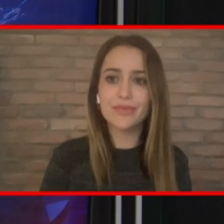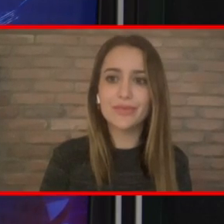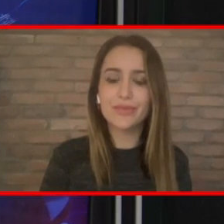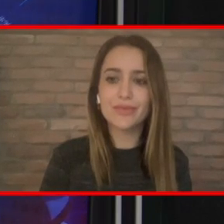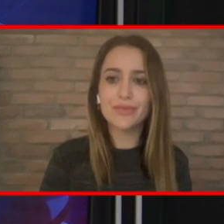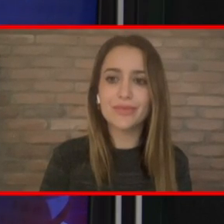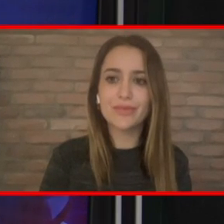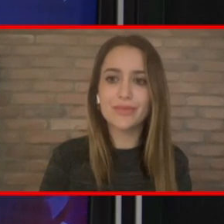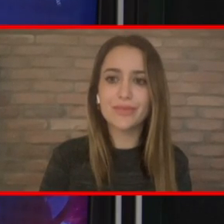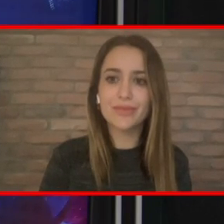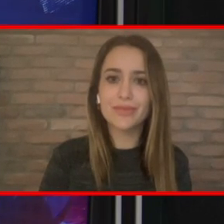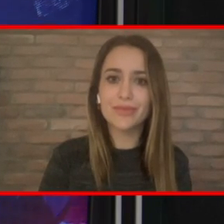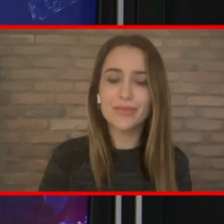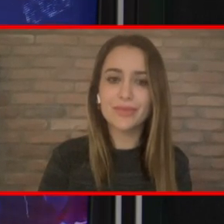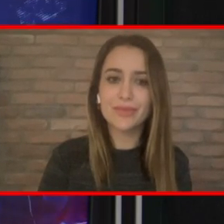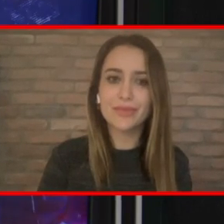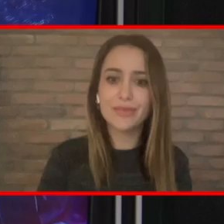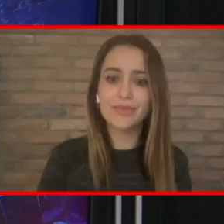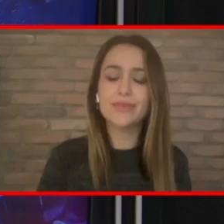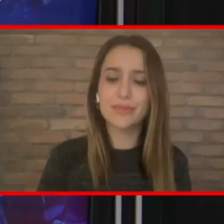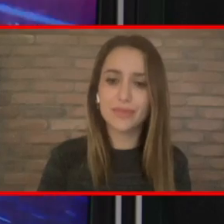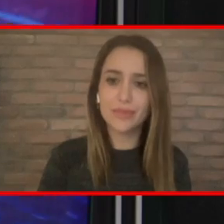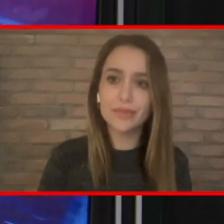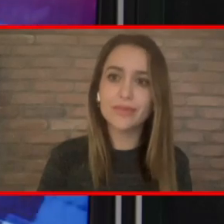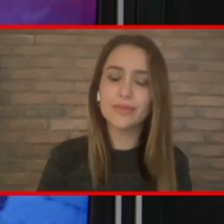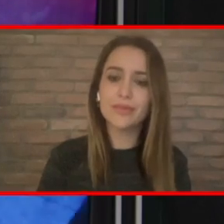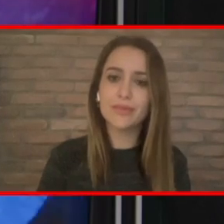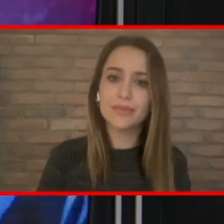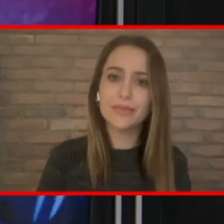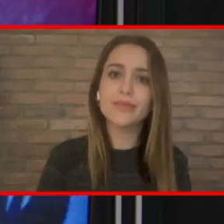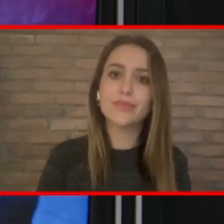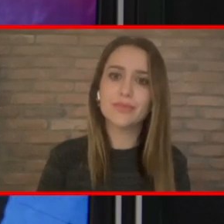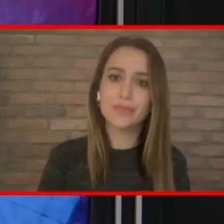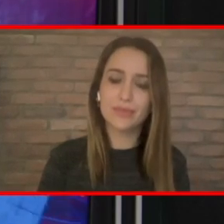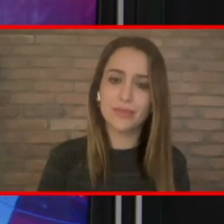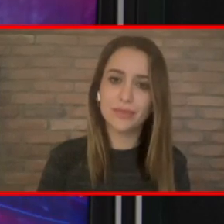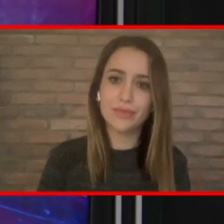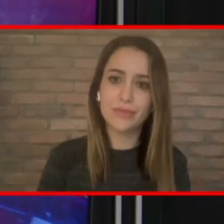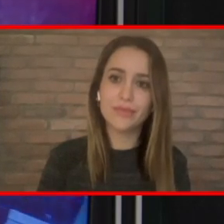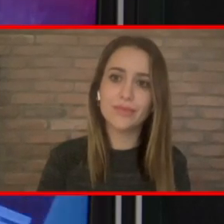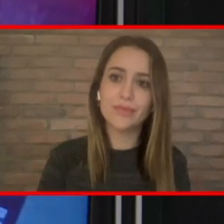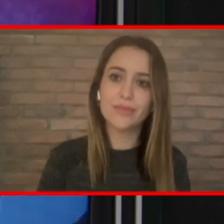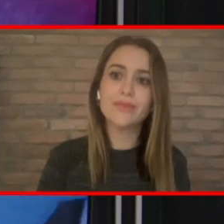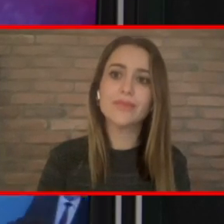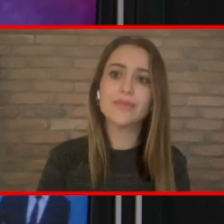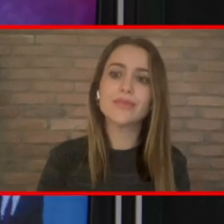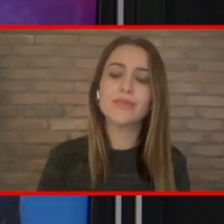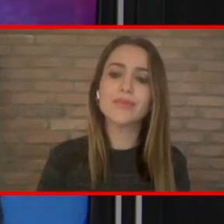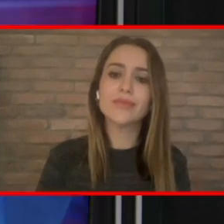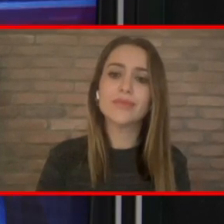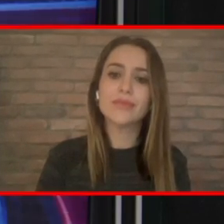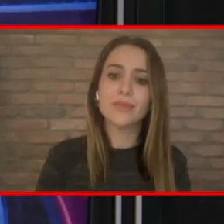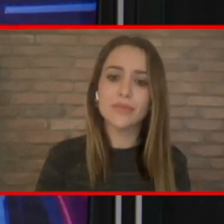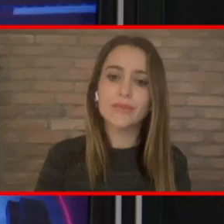que nos estás dando, lógicamente cada vez es más preocupante, en un auténtico contubernio que pone en riesgo directamente la democracia